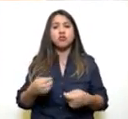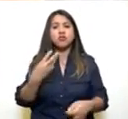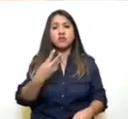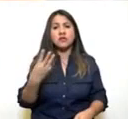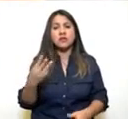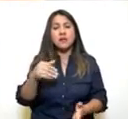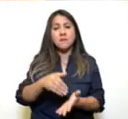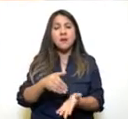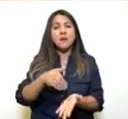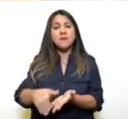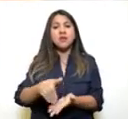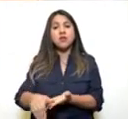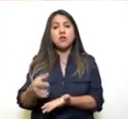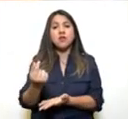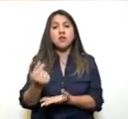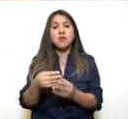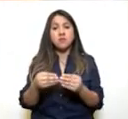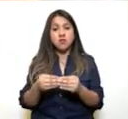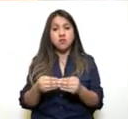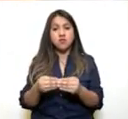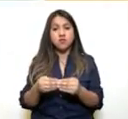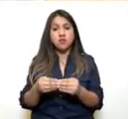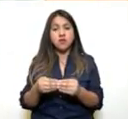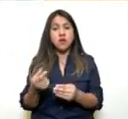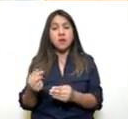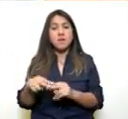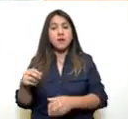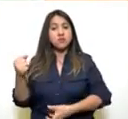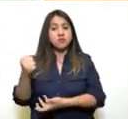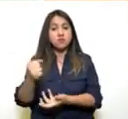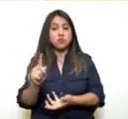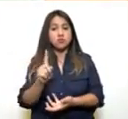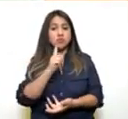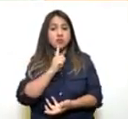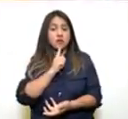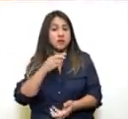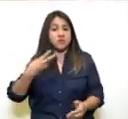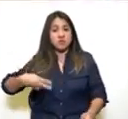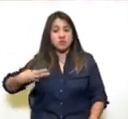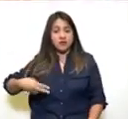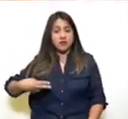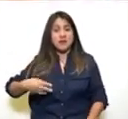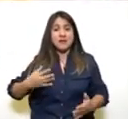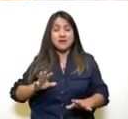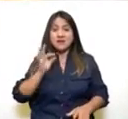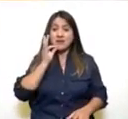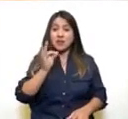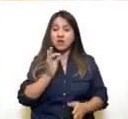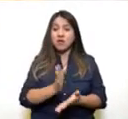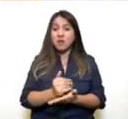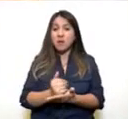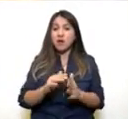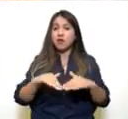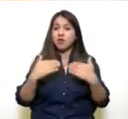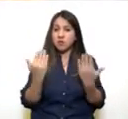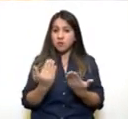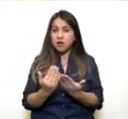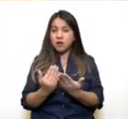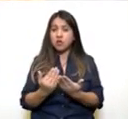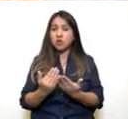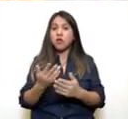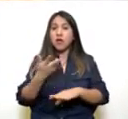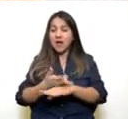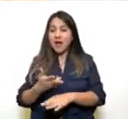mil millones de pesos presupuesto que no tiene el municipio se dijo que el plan integral iba a llegar para el